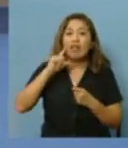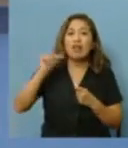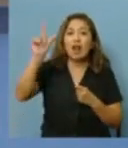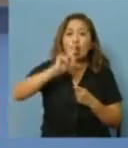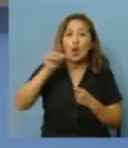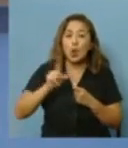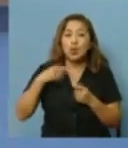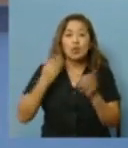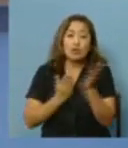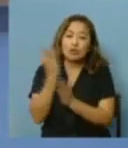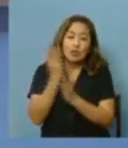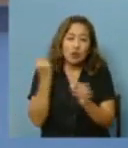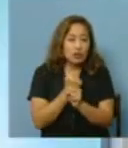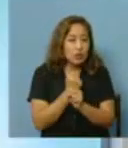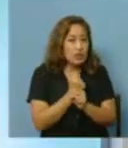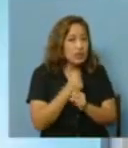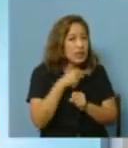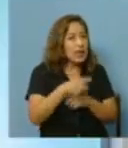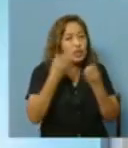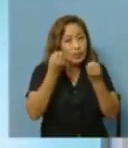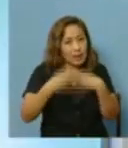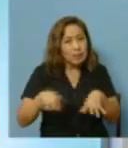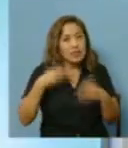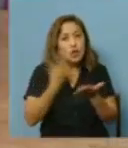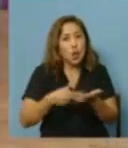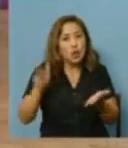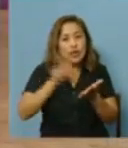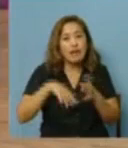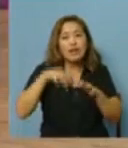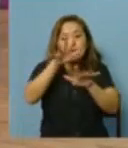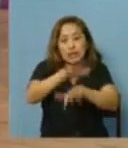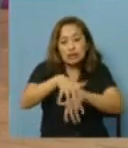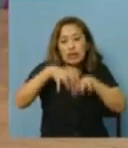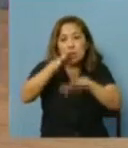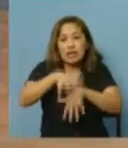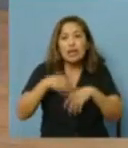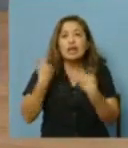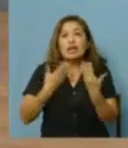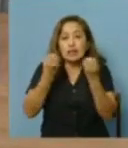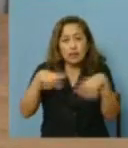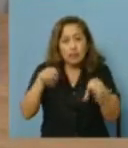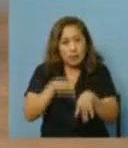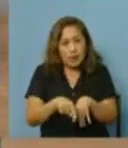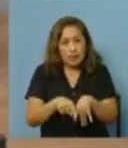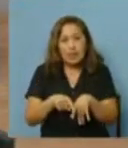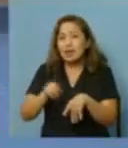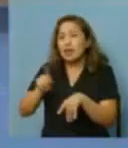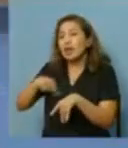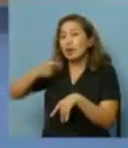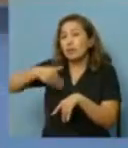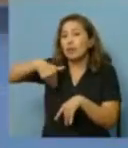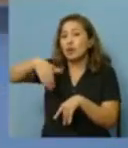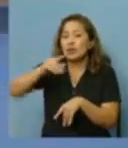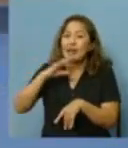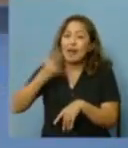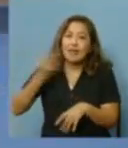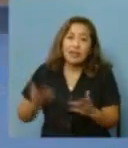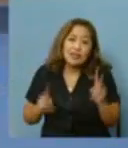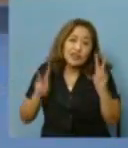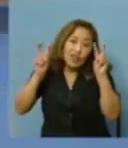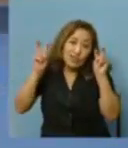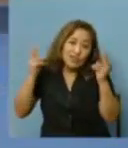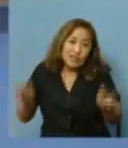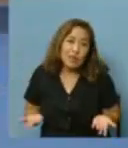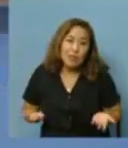porque si no podemos seguir esto complica para iniciar la próxima campaña esta campaña quizás inicia las próximas campañas la verdad que es un tema